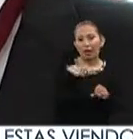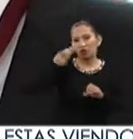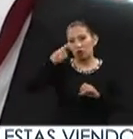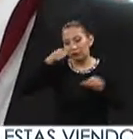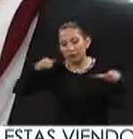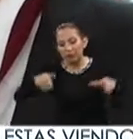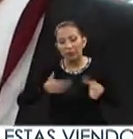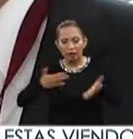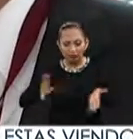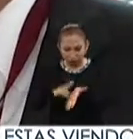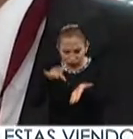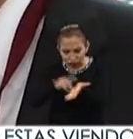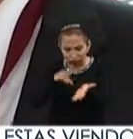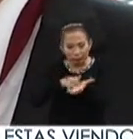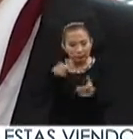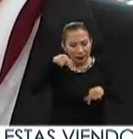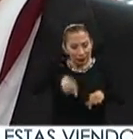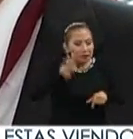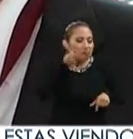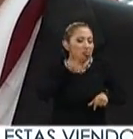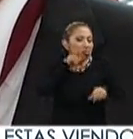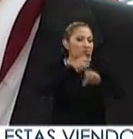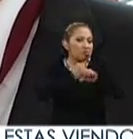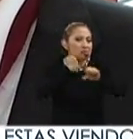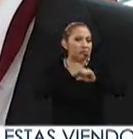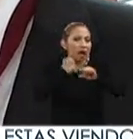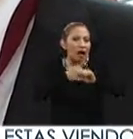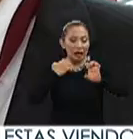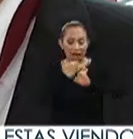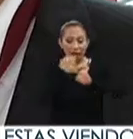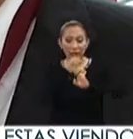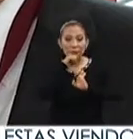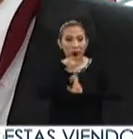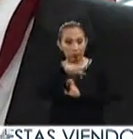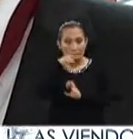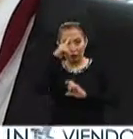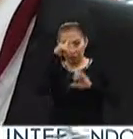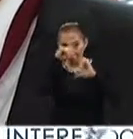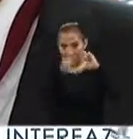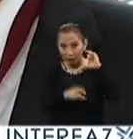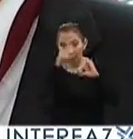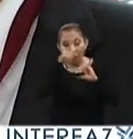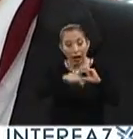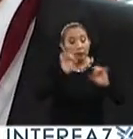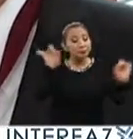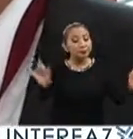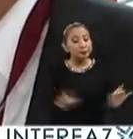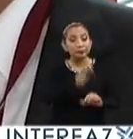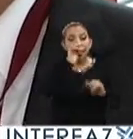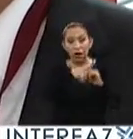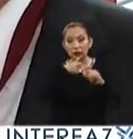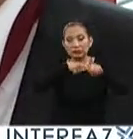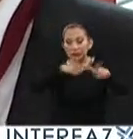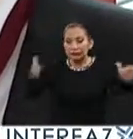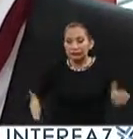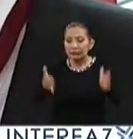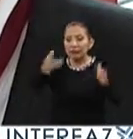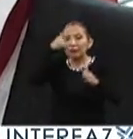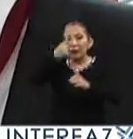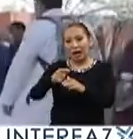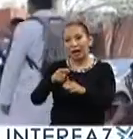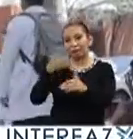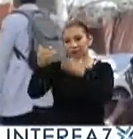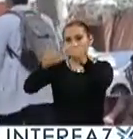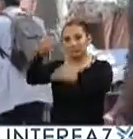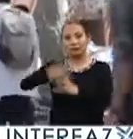superior, poder tener una exposición también a nivel estado, pero a nivel nacional, para que en un momento dado poder seguir impulsándolos en ese